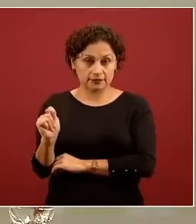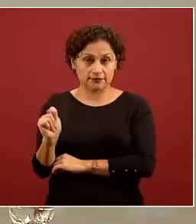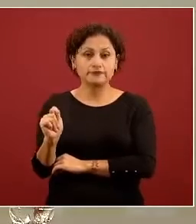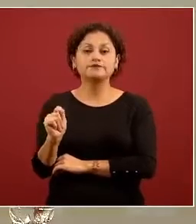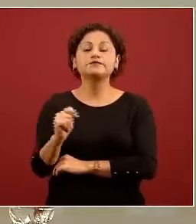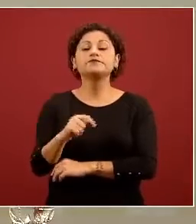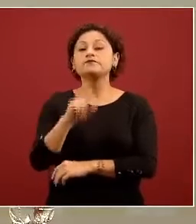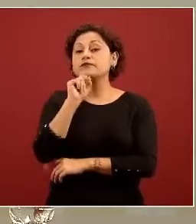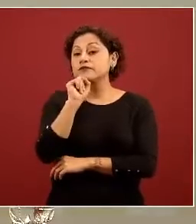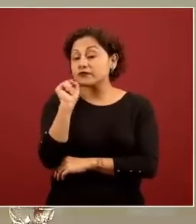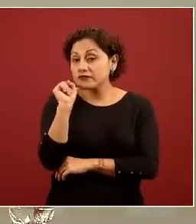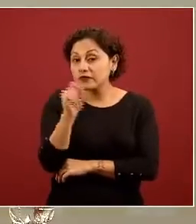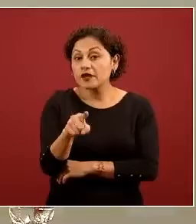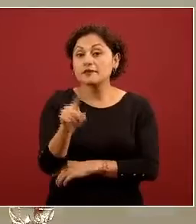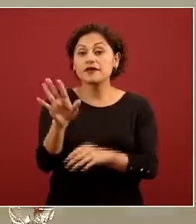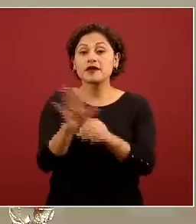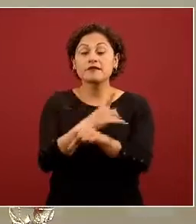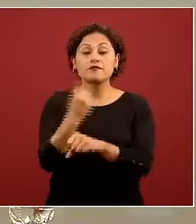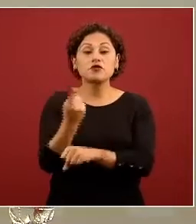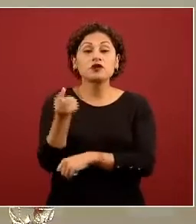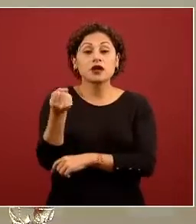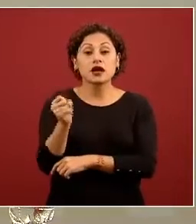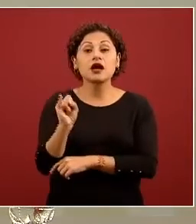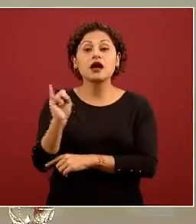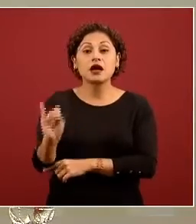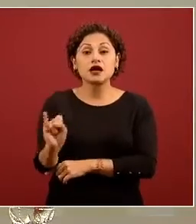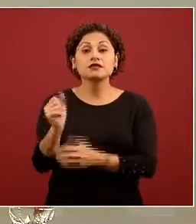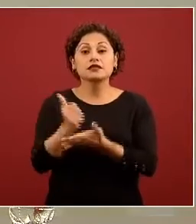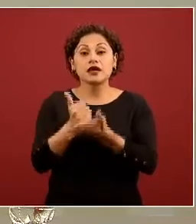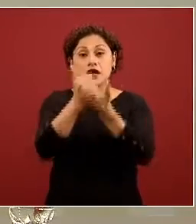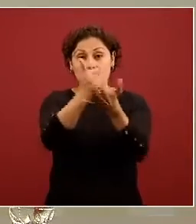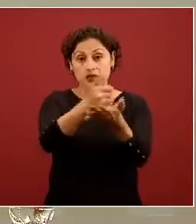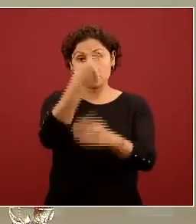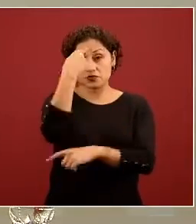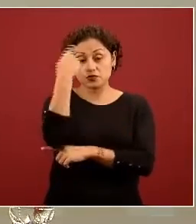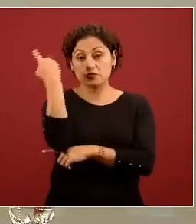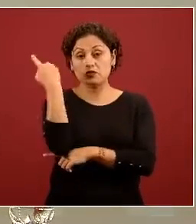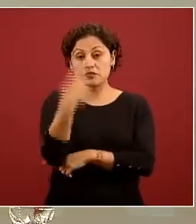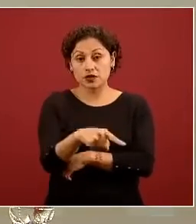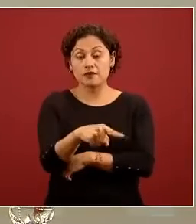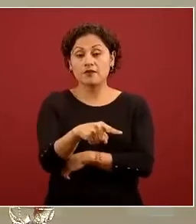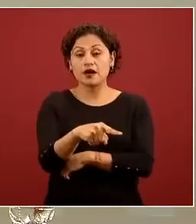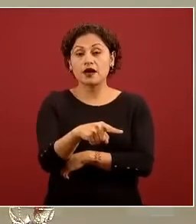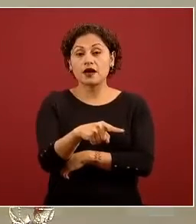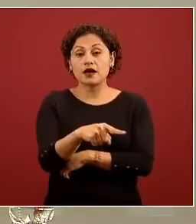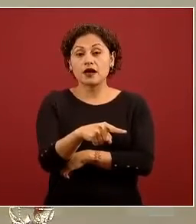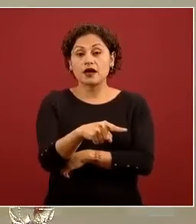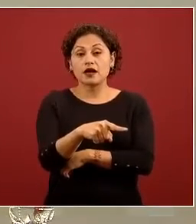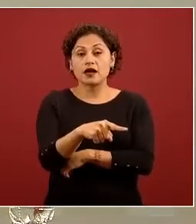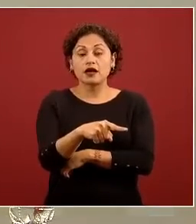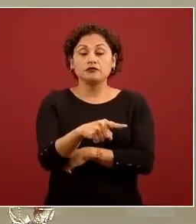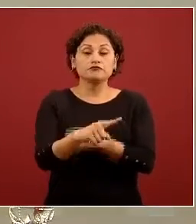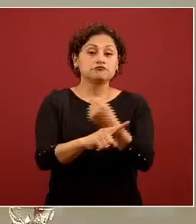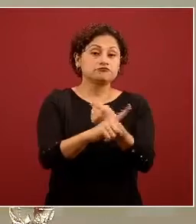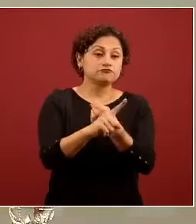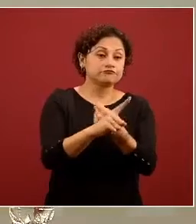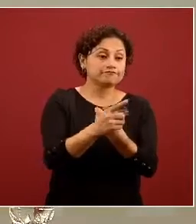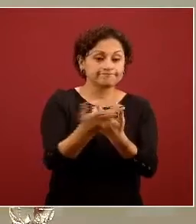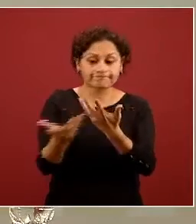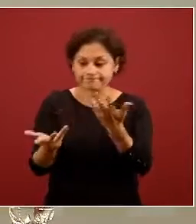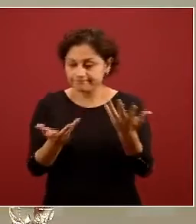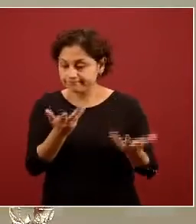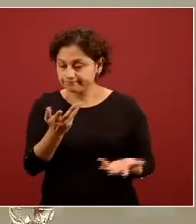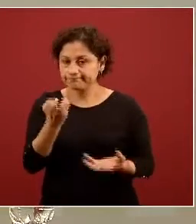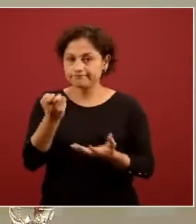tercero, porque es el que tiene la mejor posibilidad, la mejor capacidad de resolución. Otras metodologías